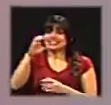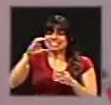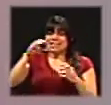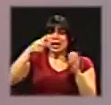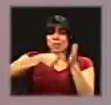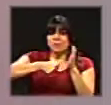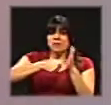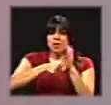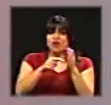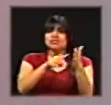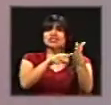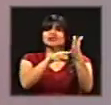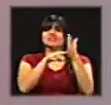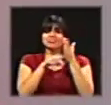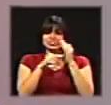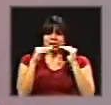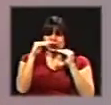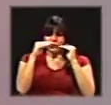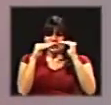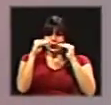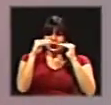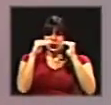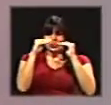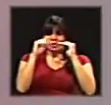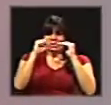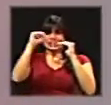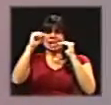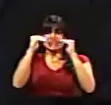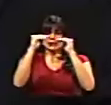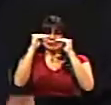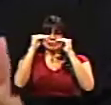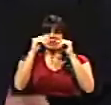TLC mostró una cercanía importante. Entonces,